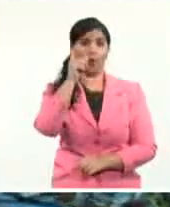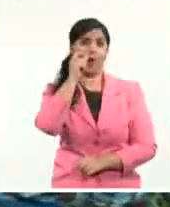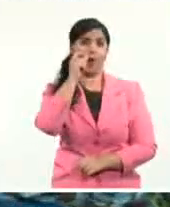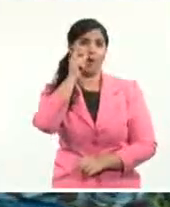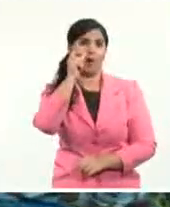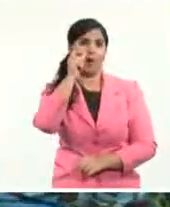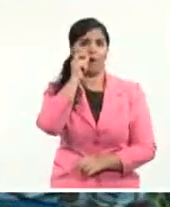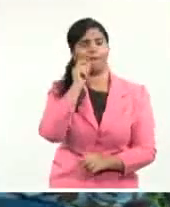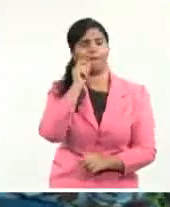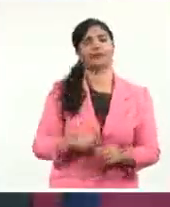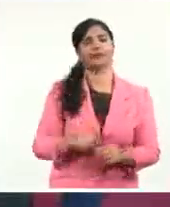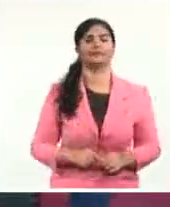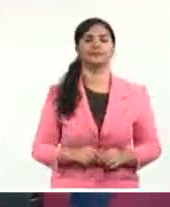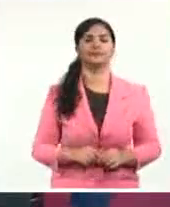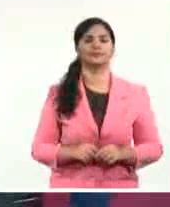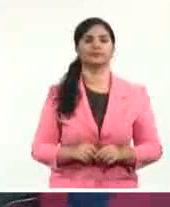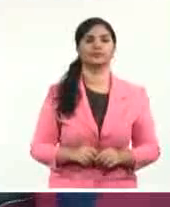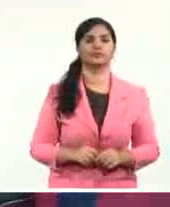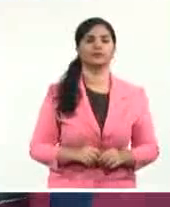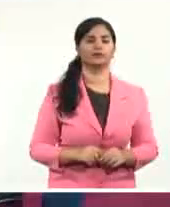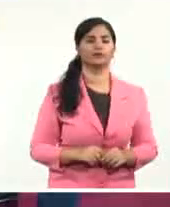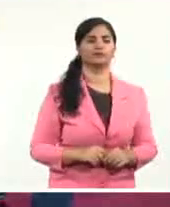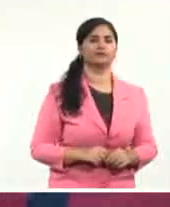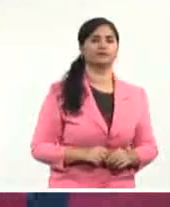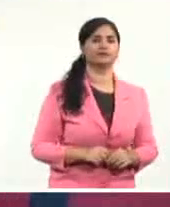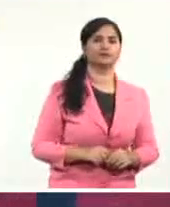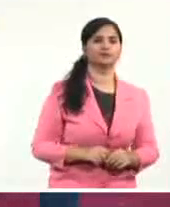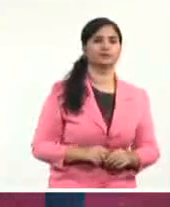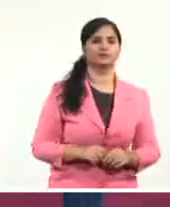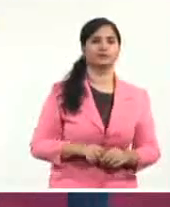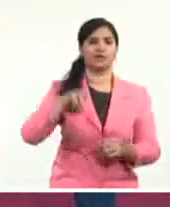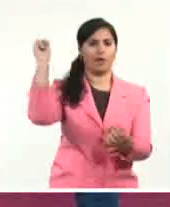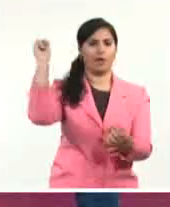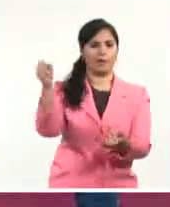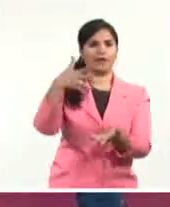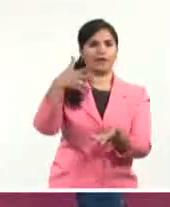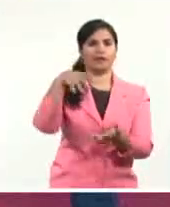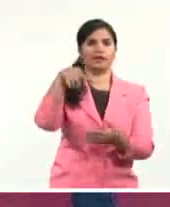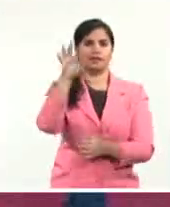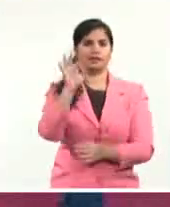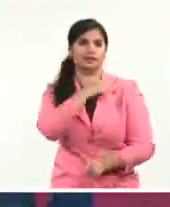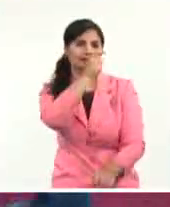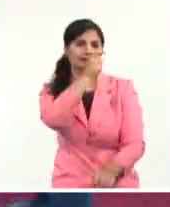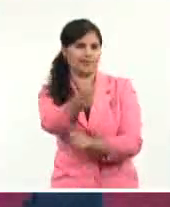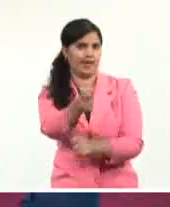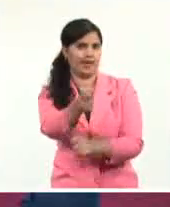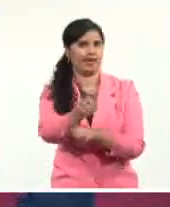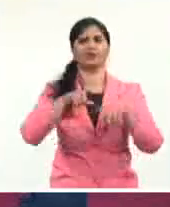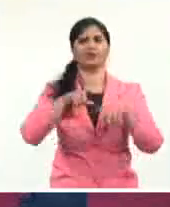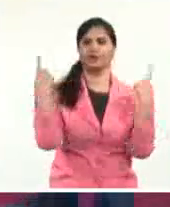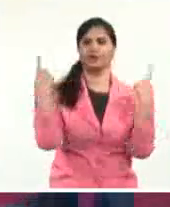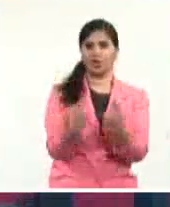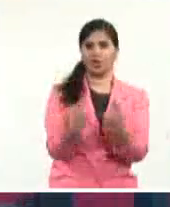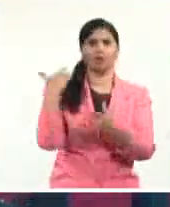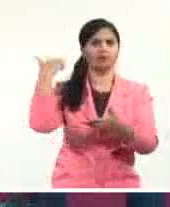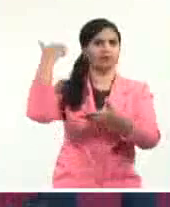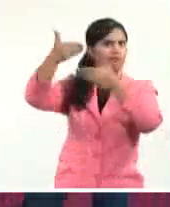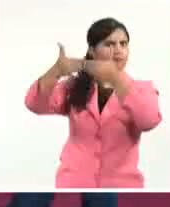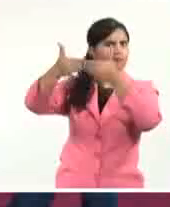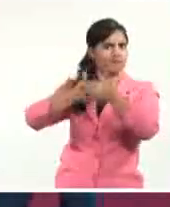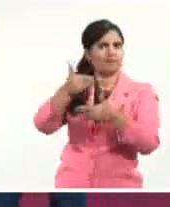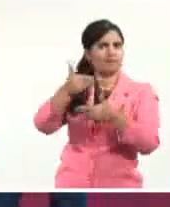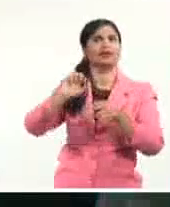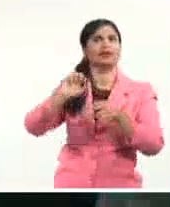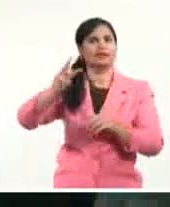Gascó, reconocido por su desempeño activo en la escena, su labor como maestro y los aportes teóricos a esa manifestación artística. Por